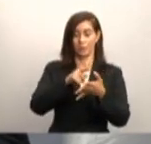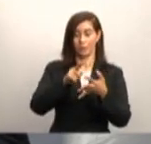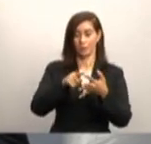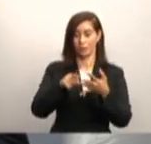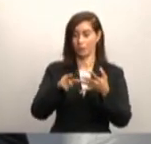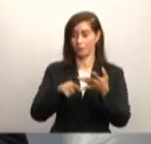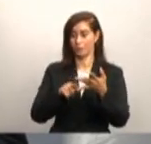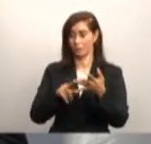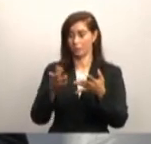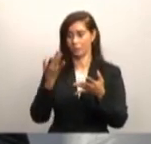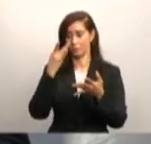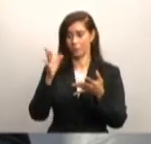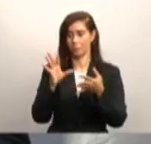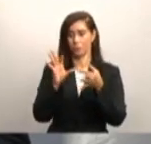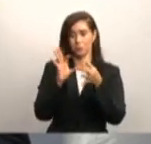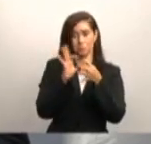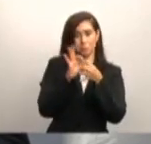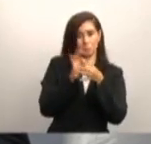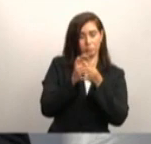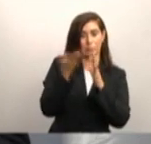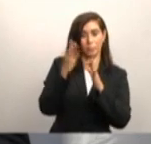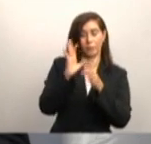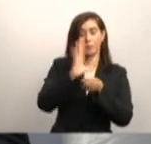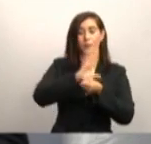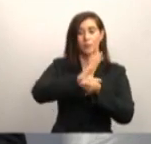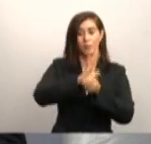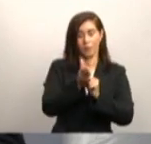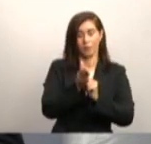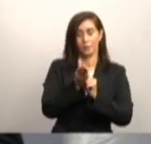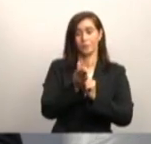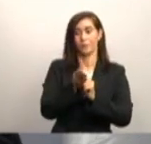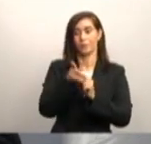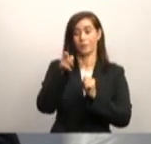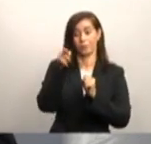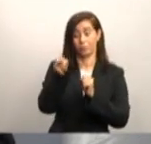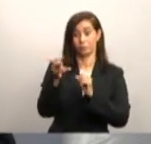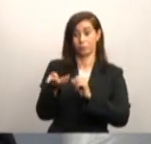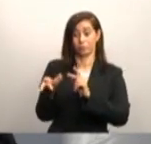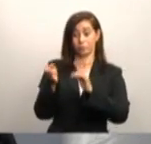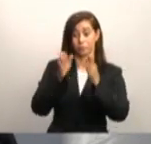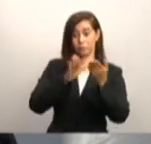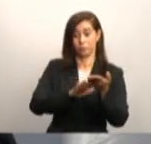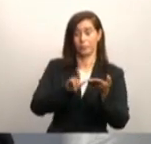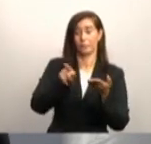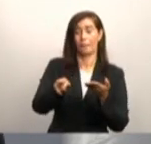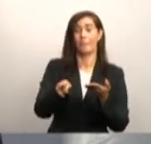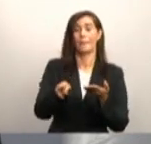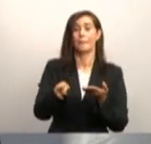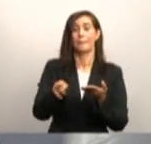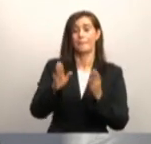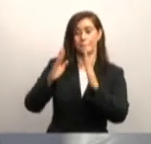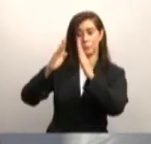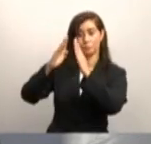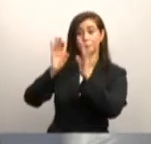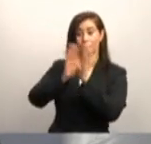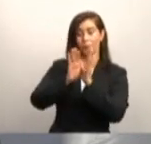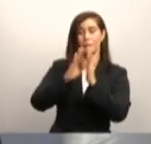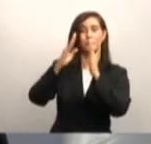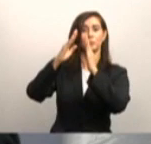nexo epidemiológico. Por tanto, una persona de esta que muera en su